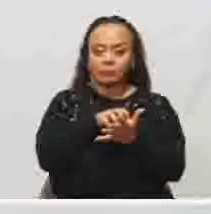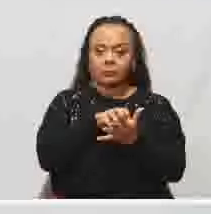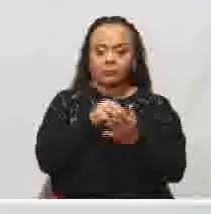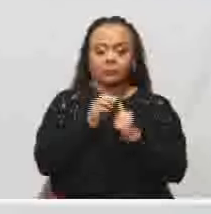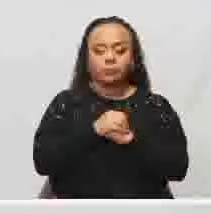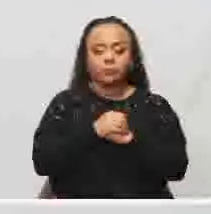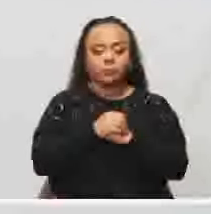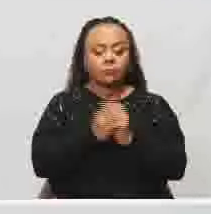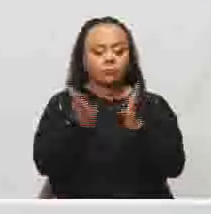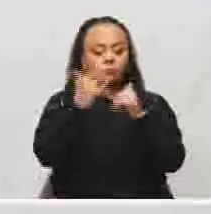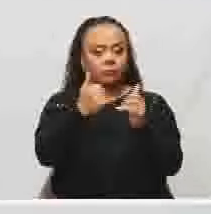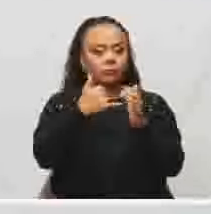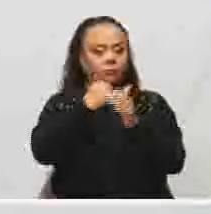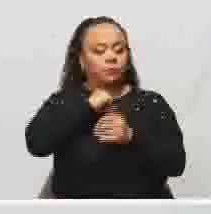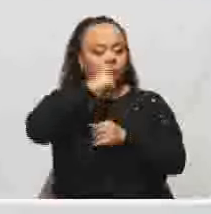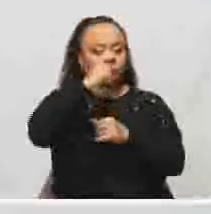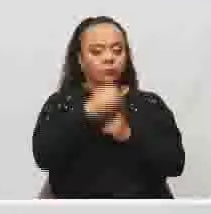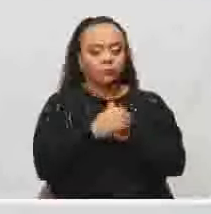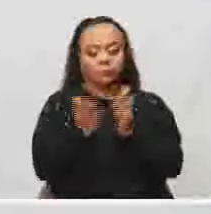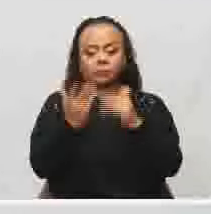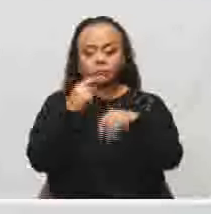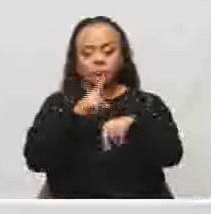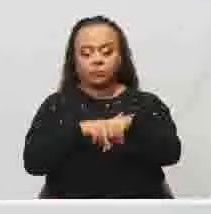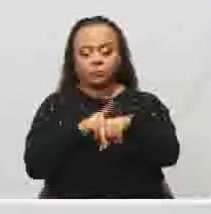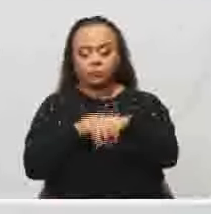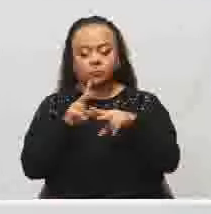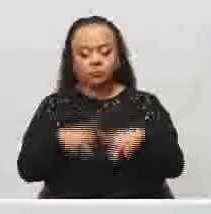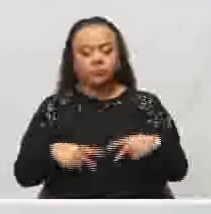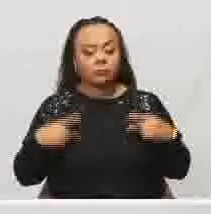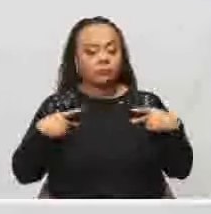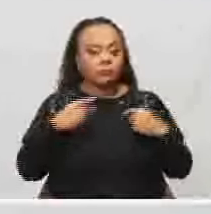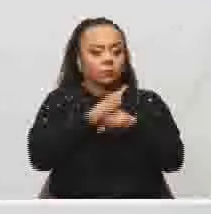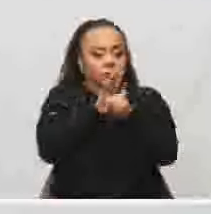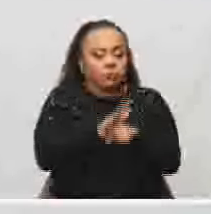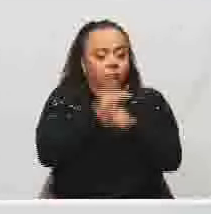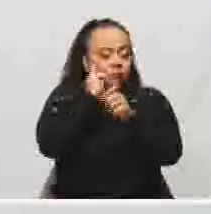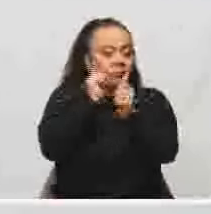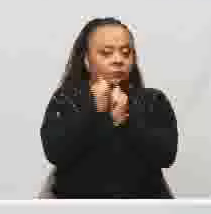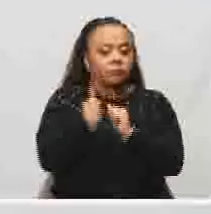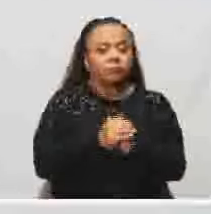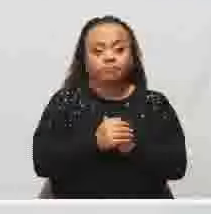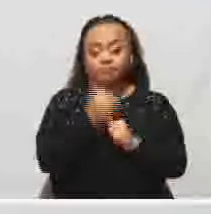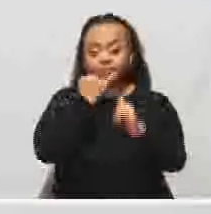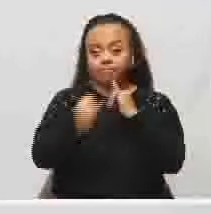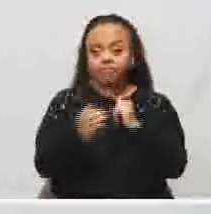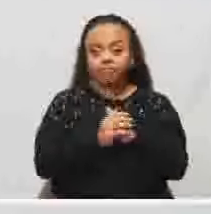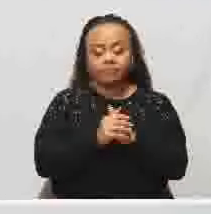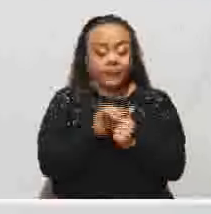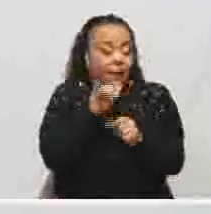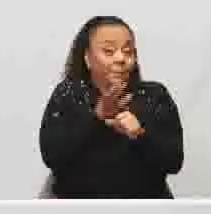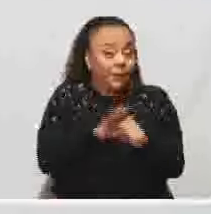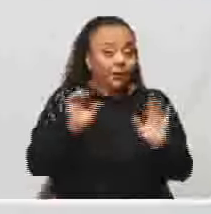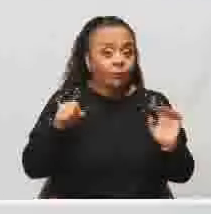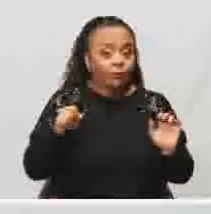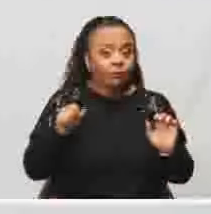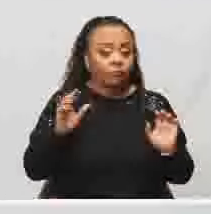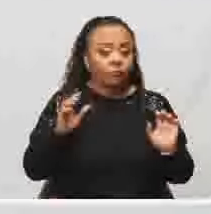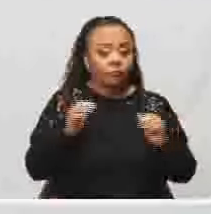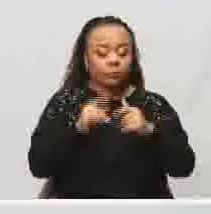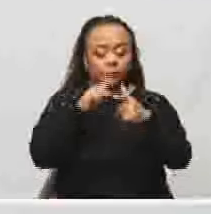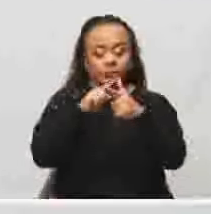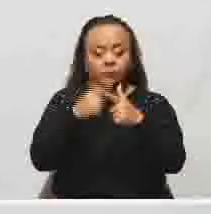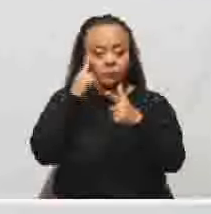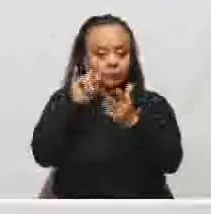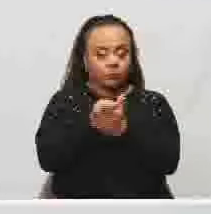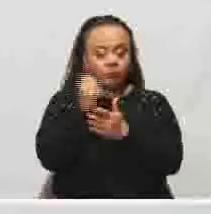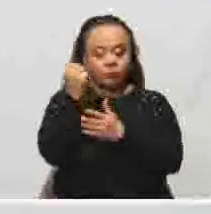abraza los triunfos no abraza el momento que está atravesando de presión por clasificar al fin de cuentas es una presión entonces por eso